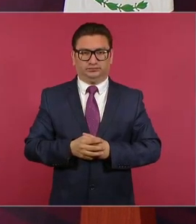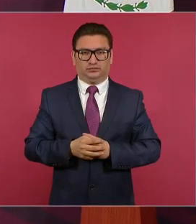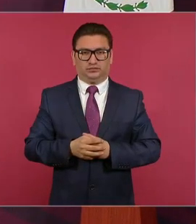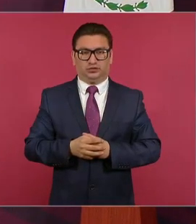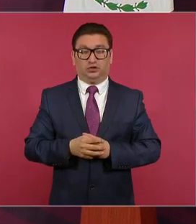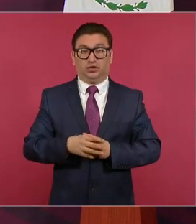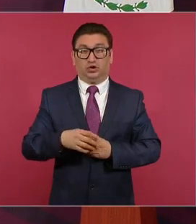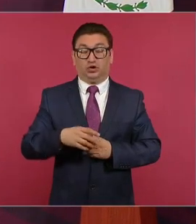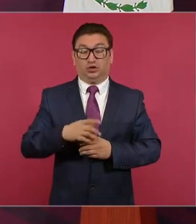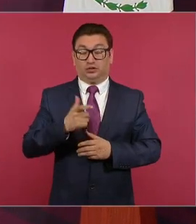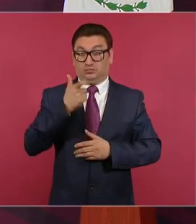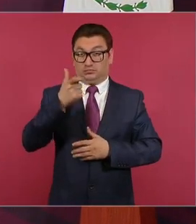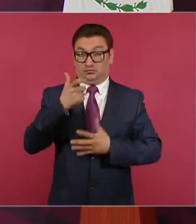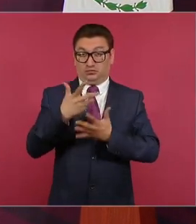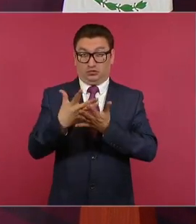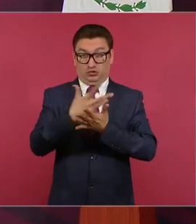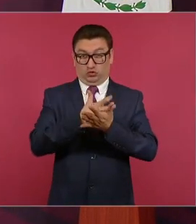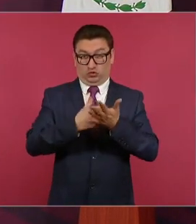Todo el dinero